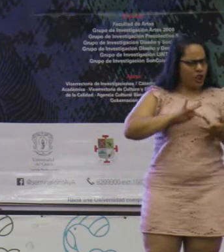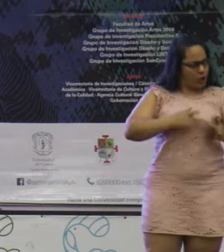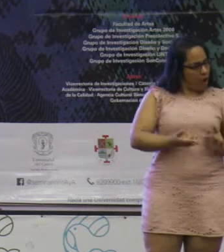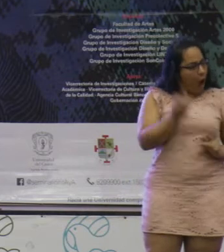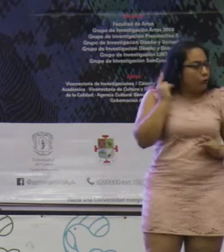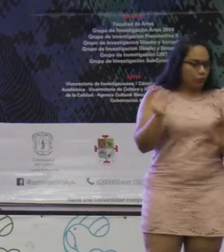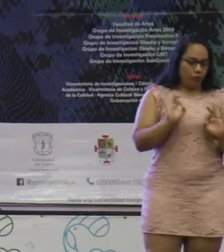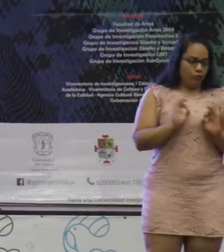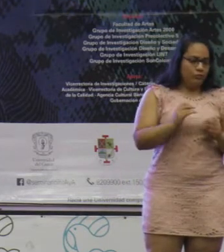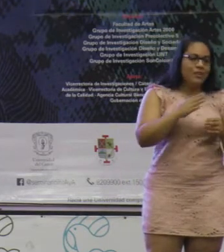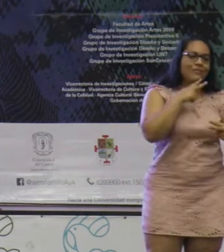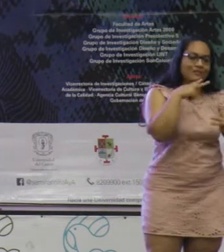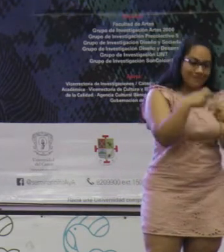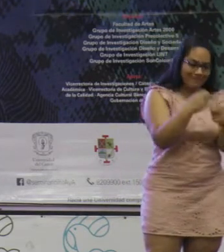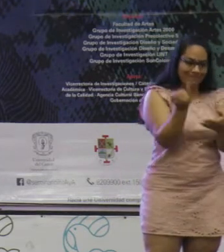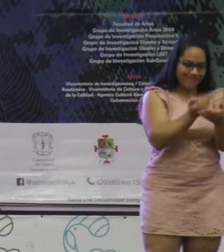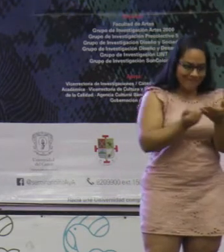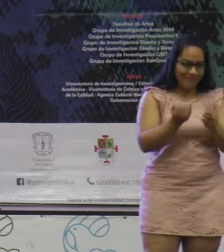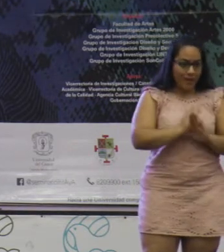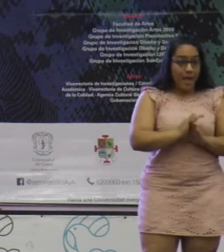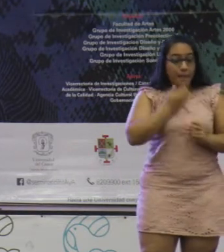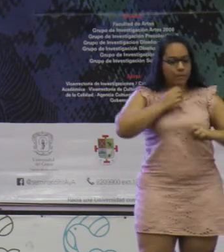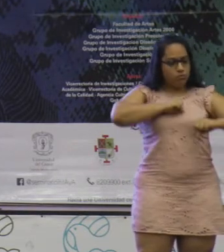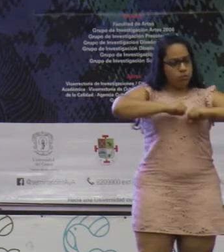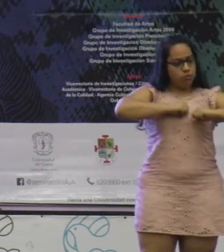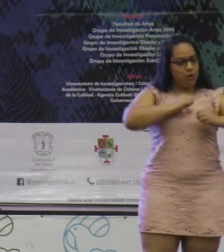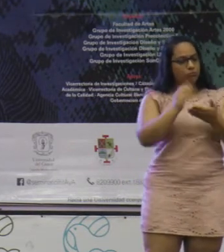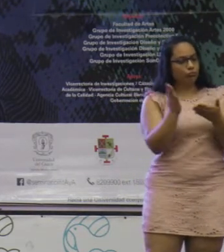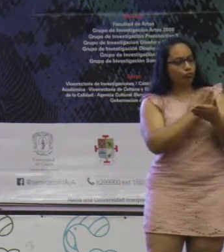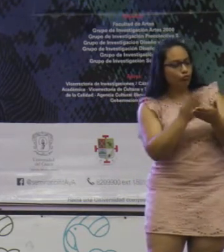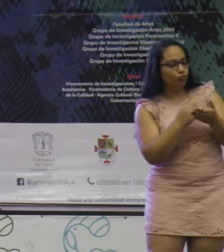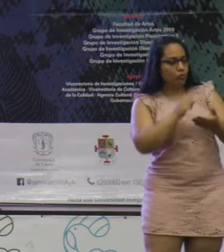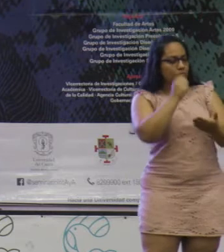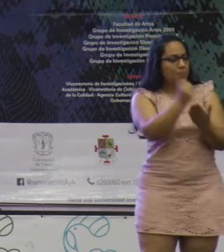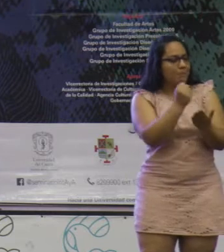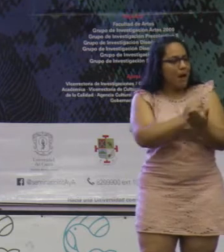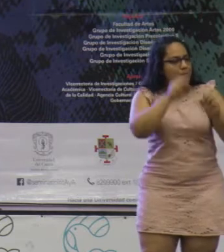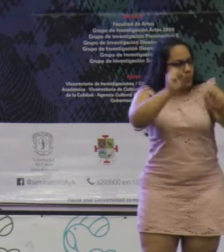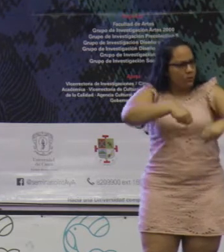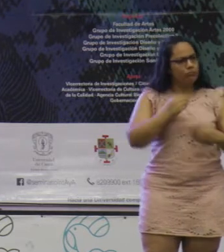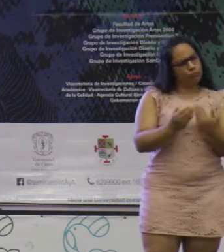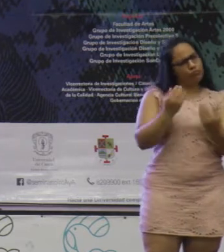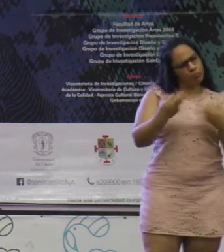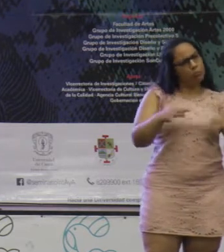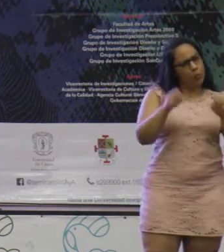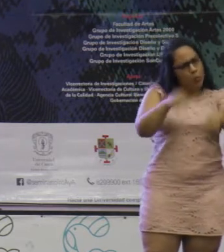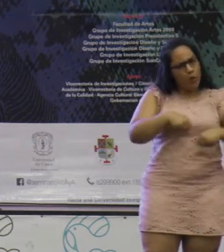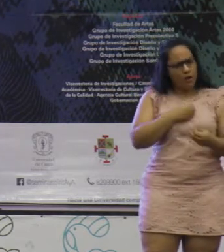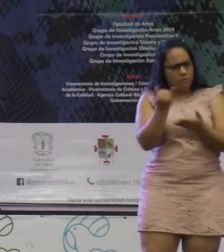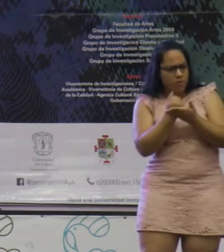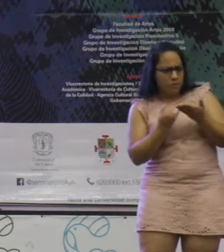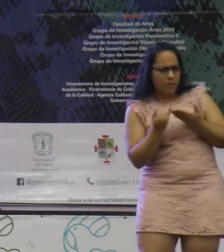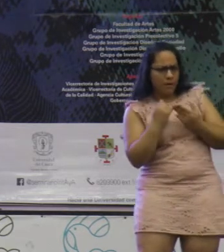pero si se coordinaba desde lo editorial y si lo pensamos desde lo editorial, posiblemente sea mucho más sencillo ablandar el terreno de la